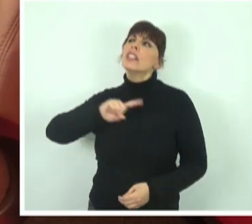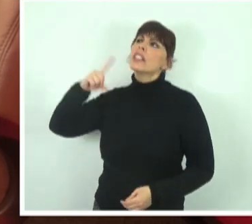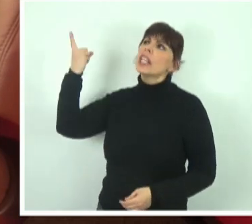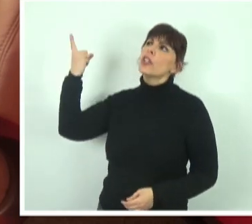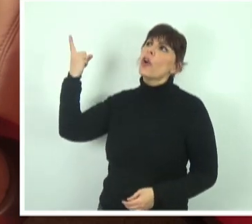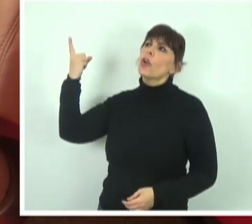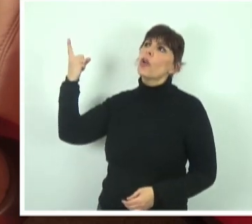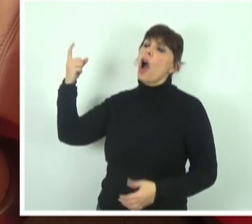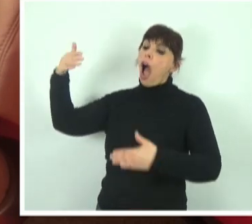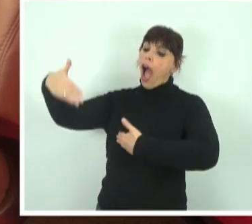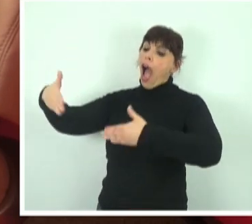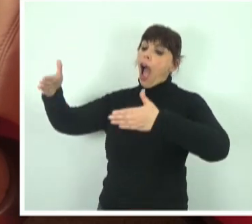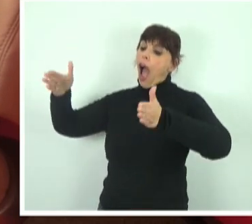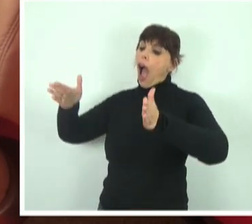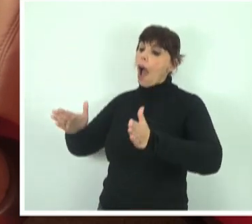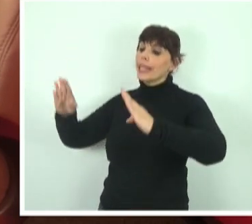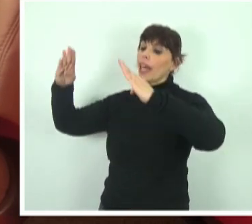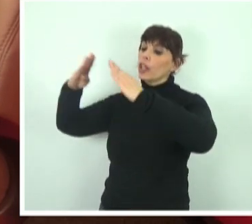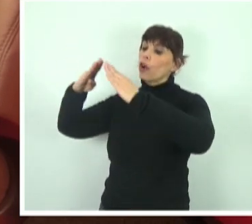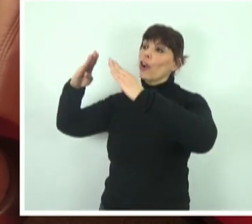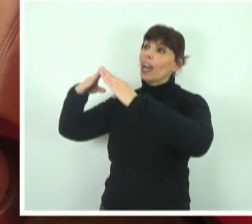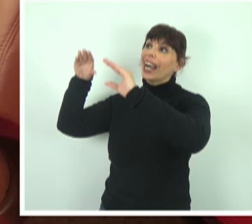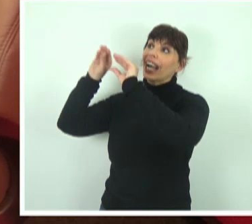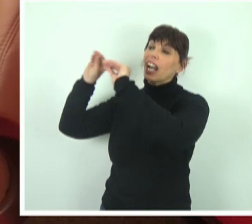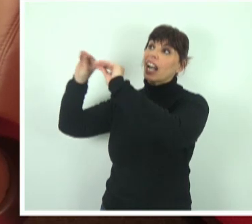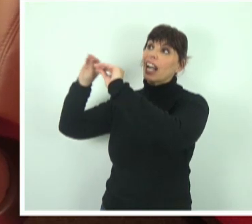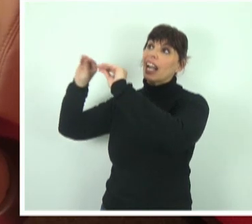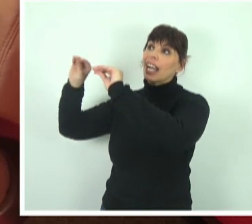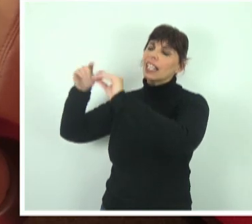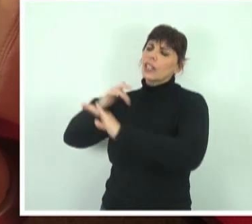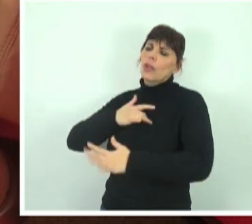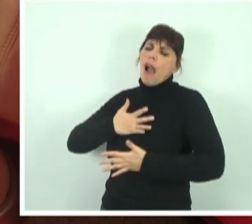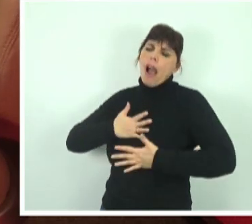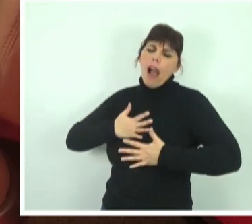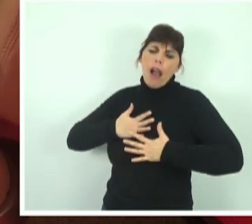la habitación de tu casa y el lugar donde habita tu gloria.